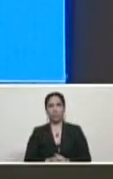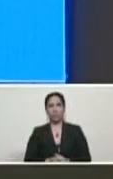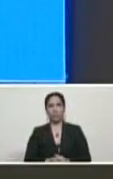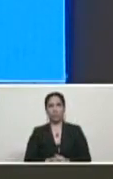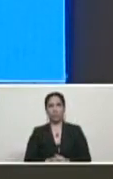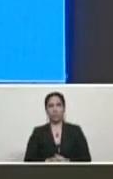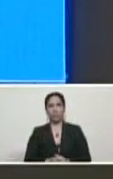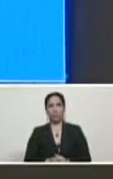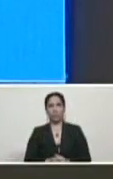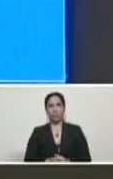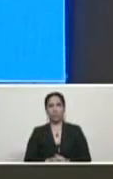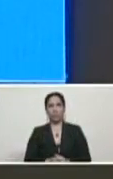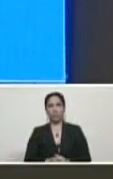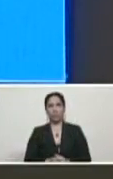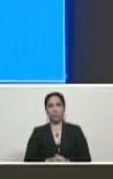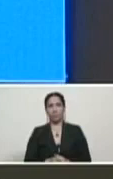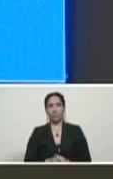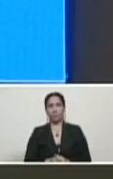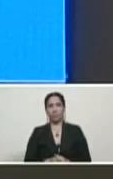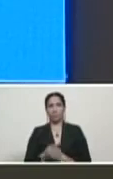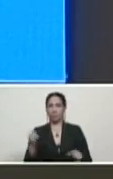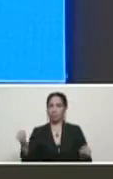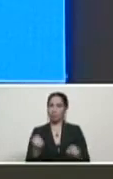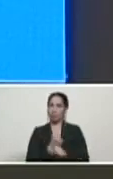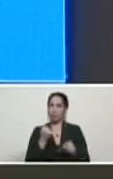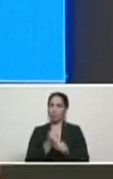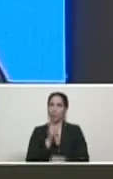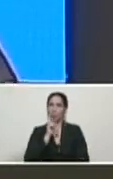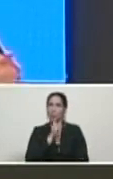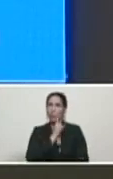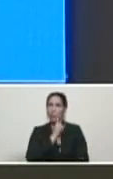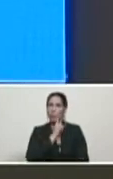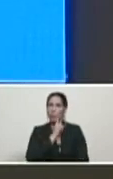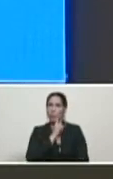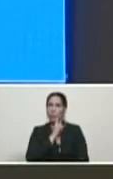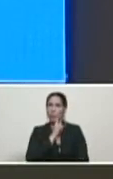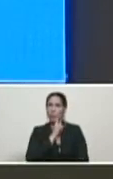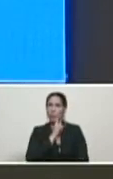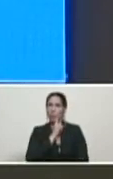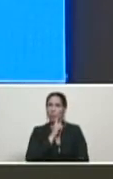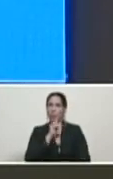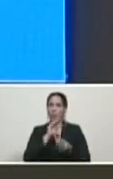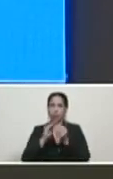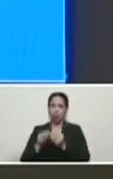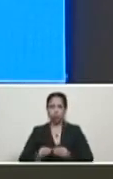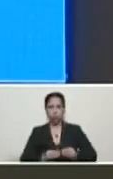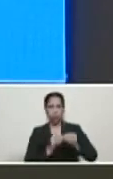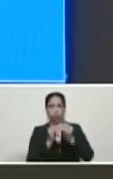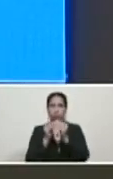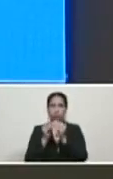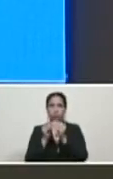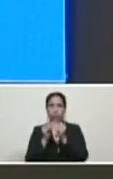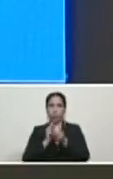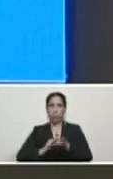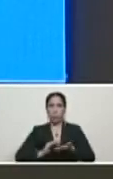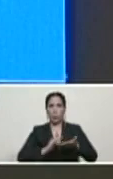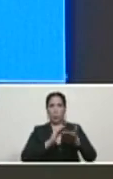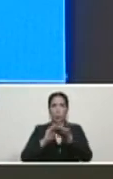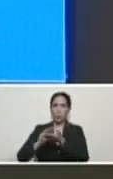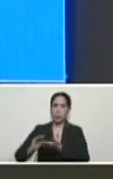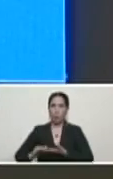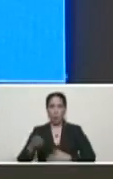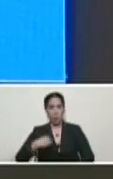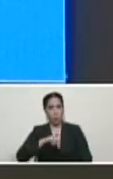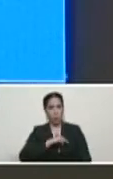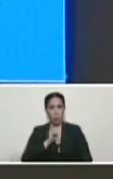en una labor que ellos llamaban de reconciliación entre nosotros, los